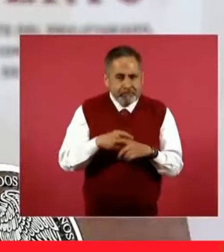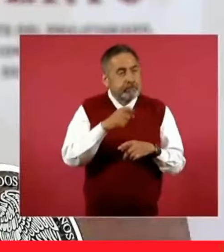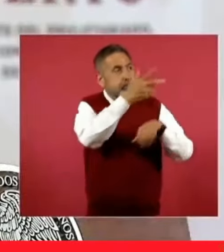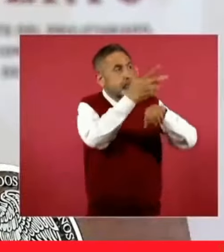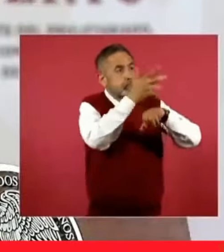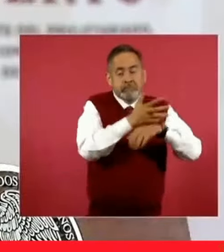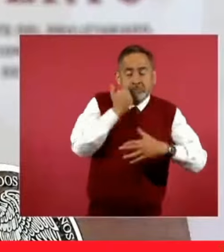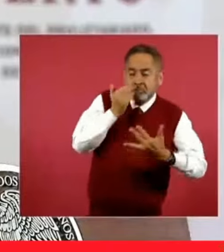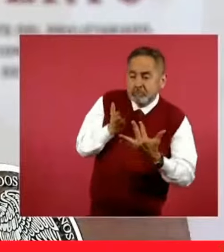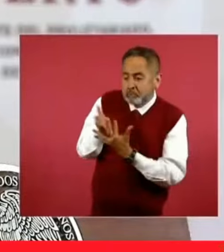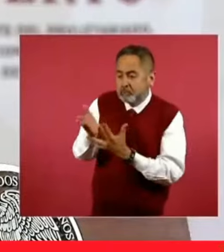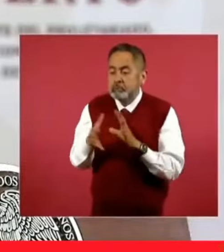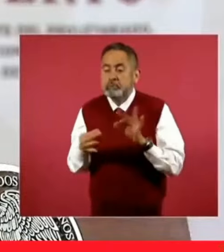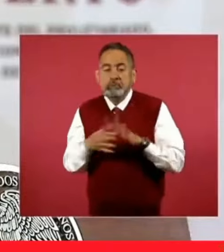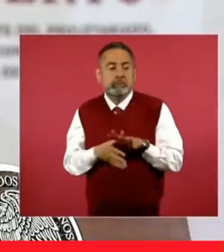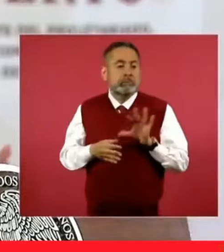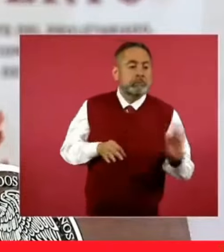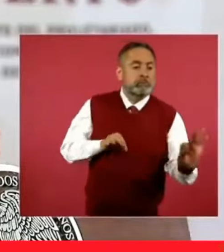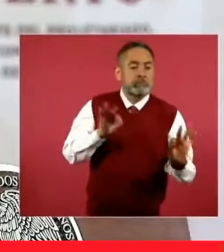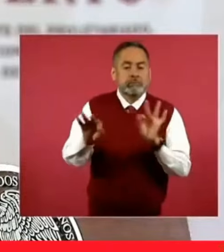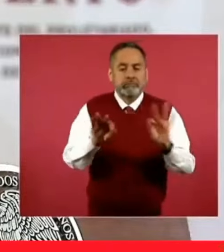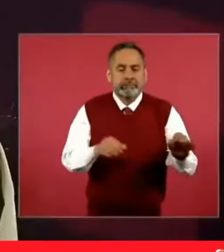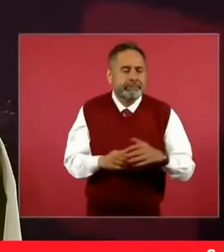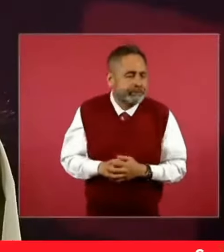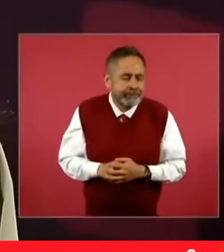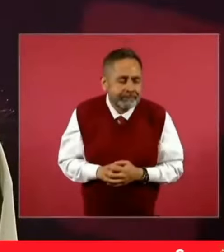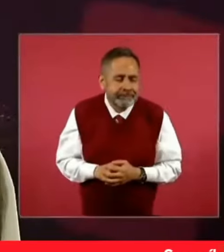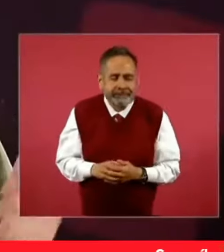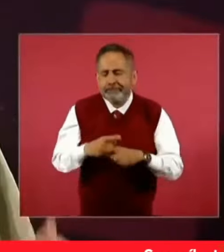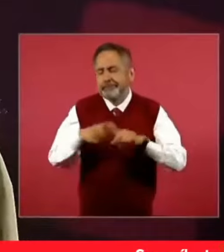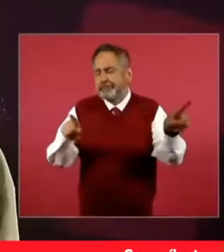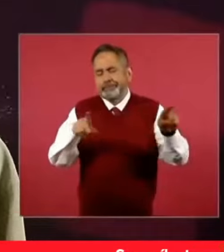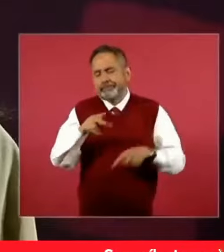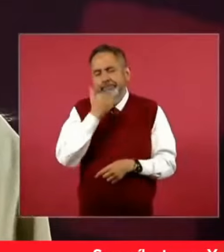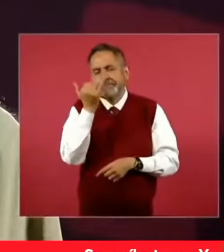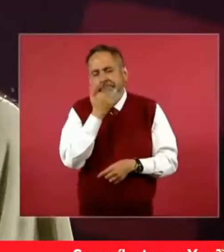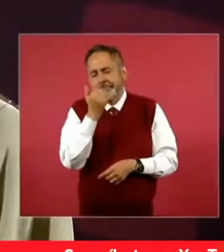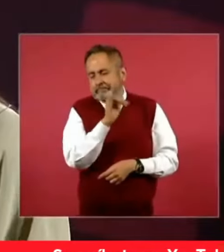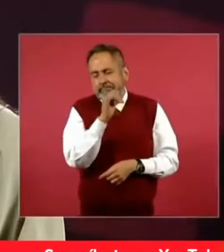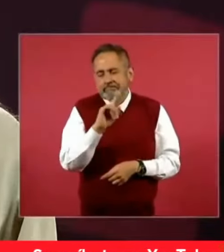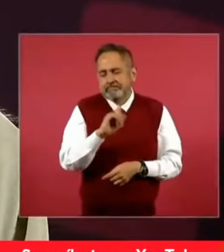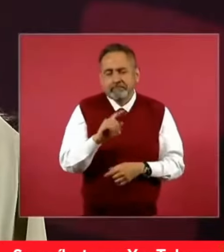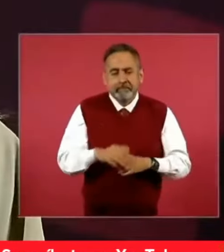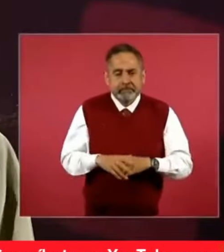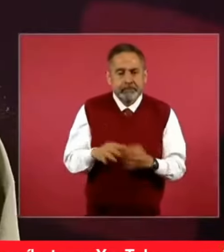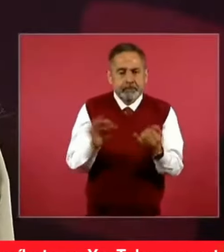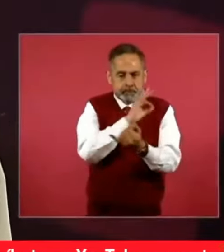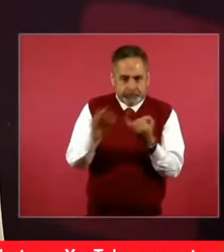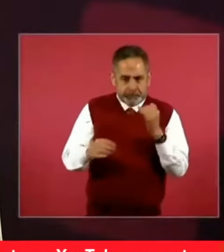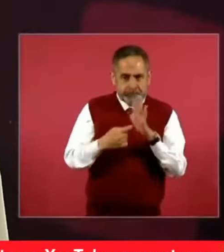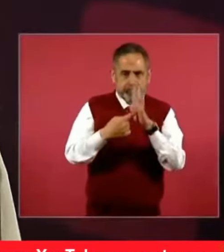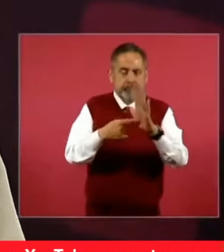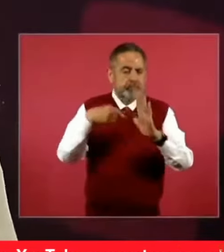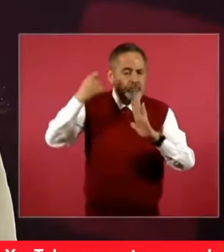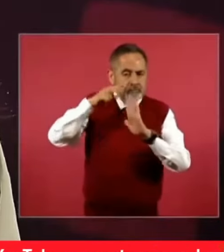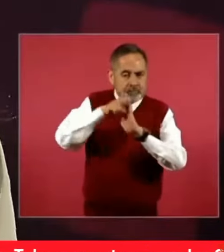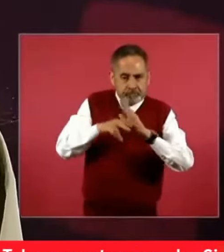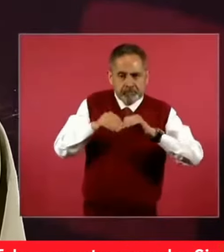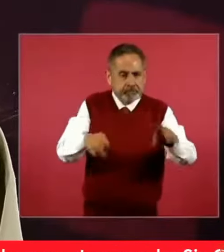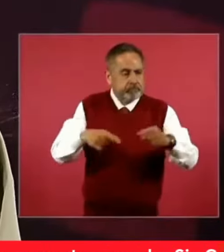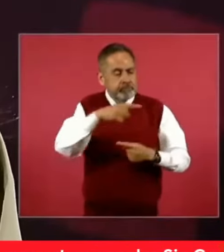narrativa que es muy lejana a la realidad. Por último, vamos a presentar la colaboración de Infodemia sobre